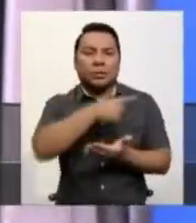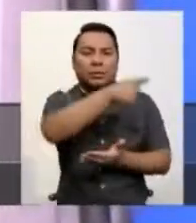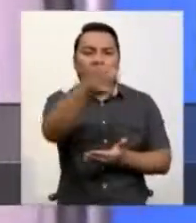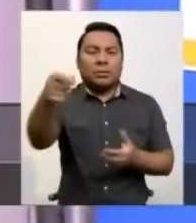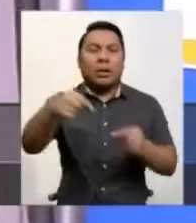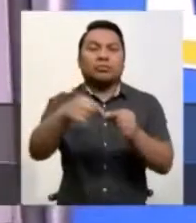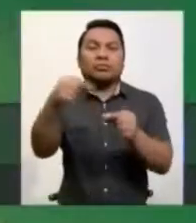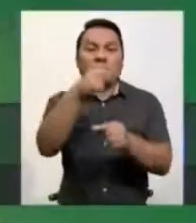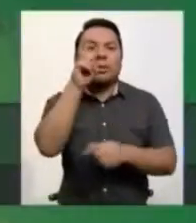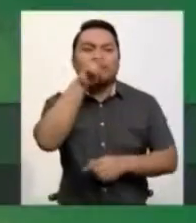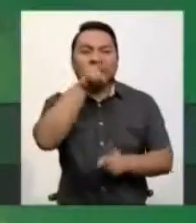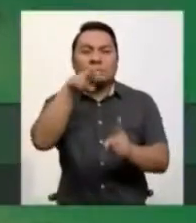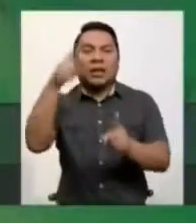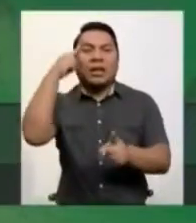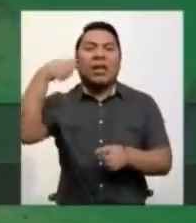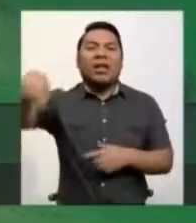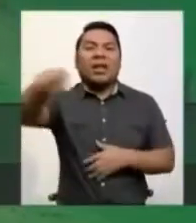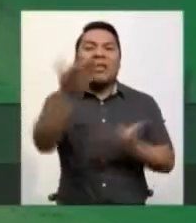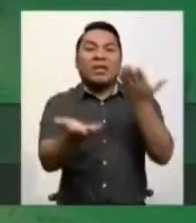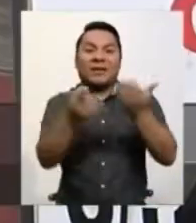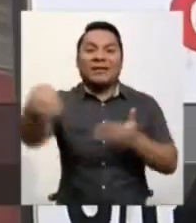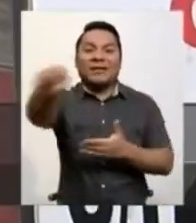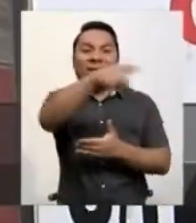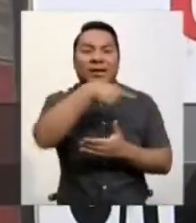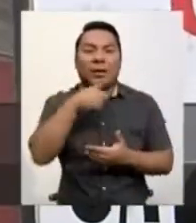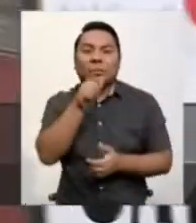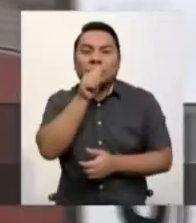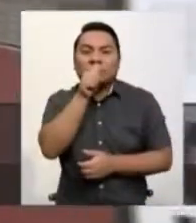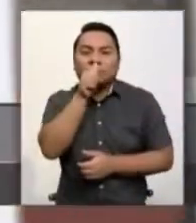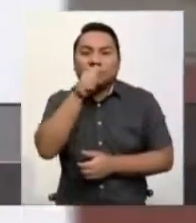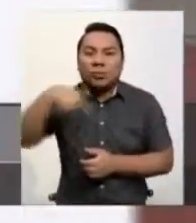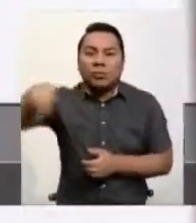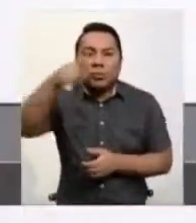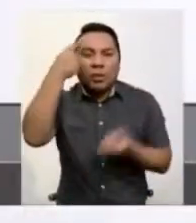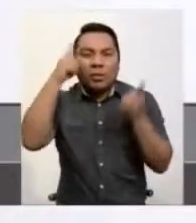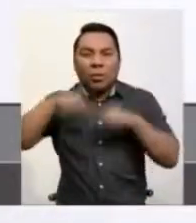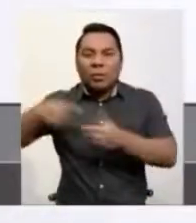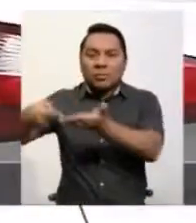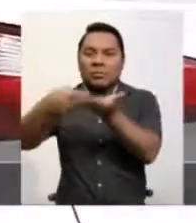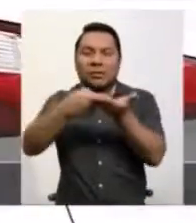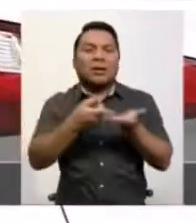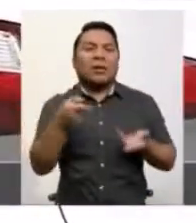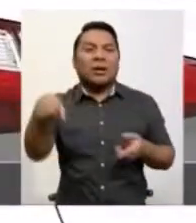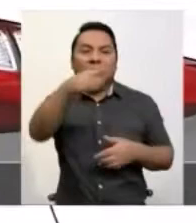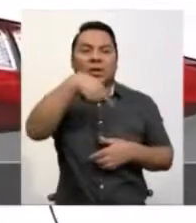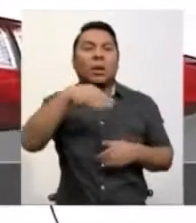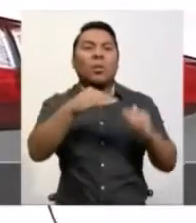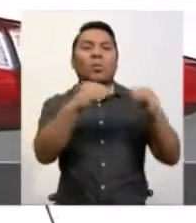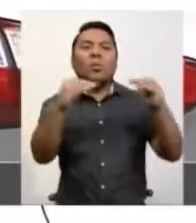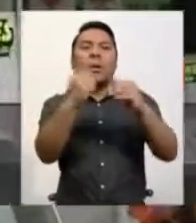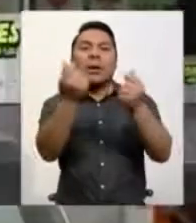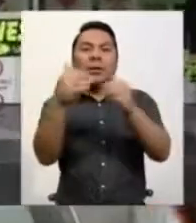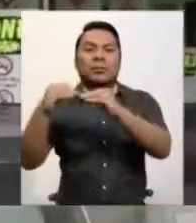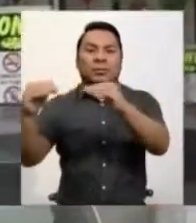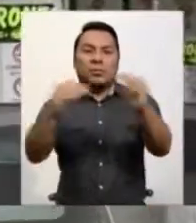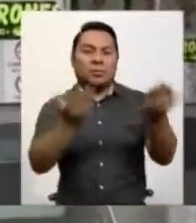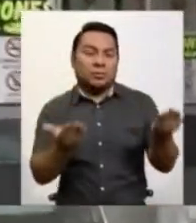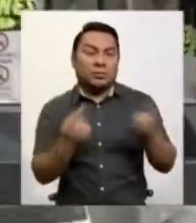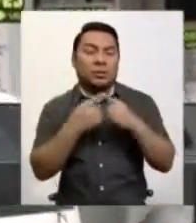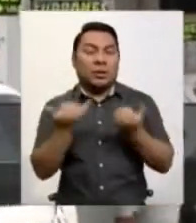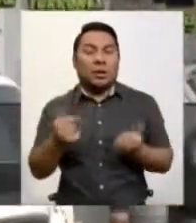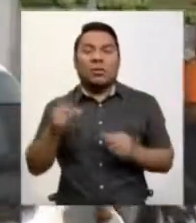de combustibles. 136 empresas y más de 50 personas naturales que venden